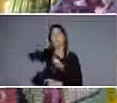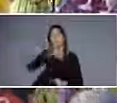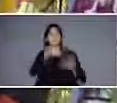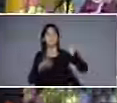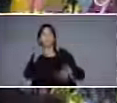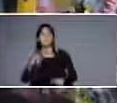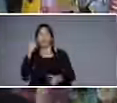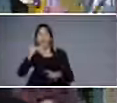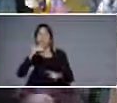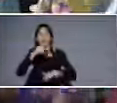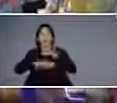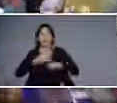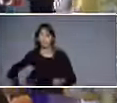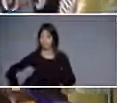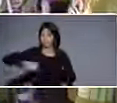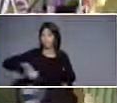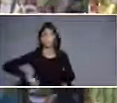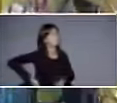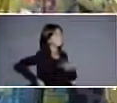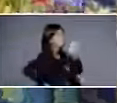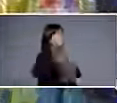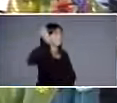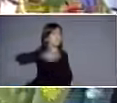cogen maletas y dejan tierra.